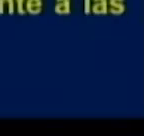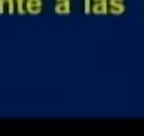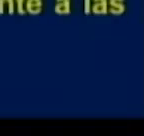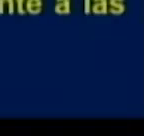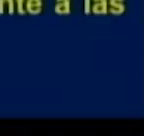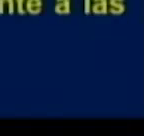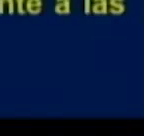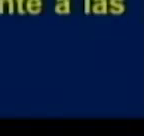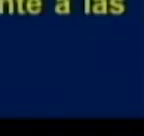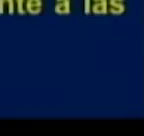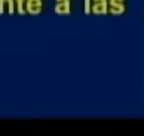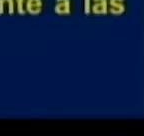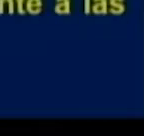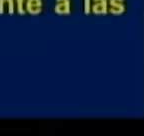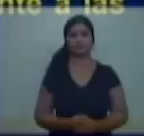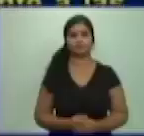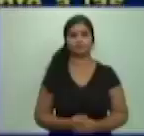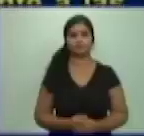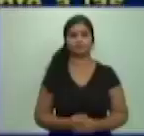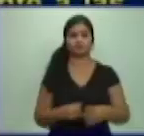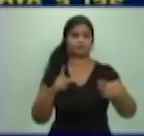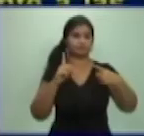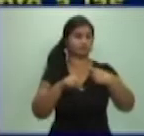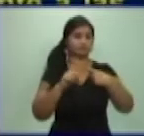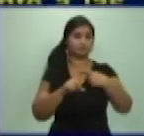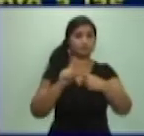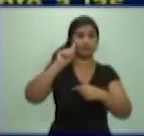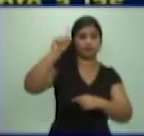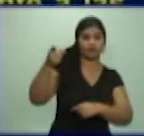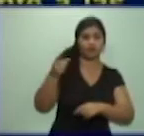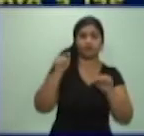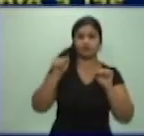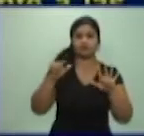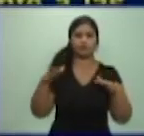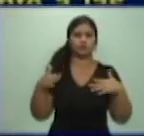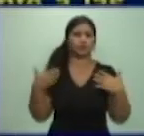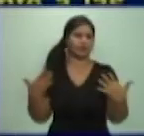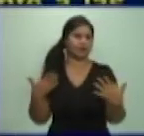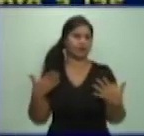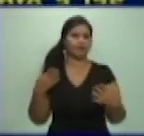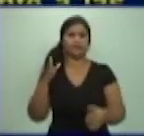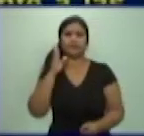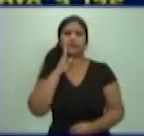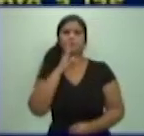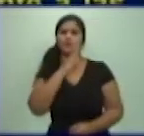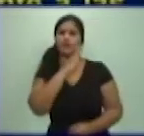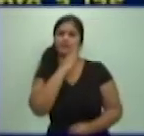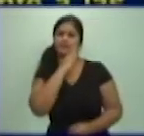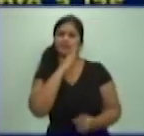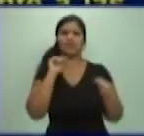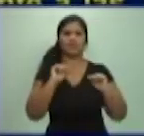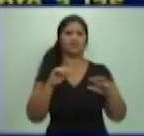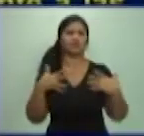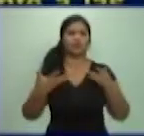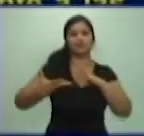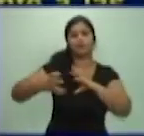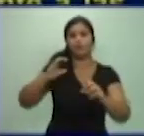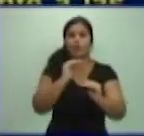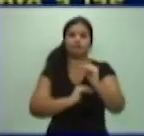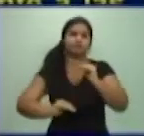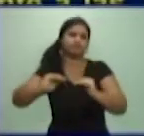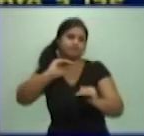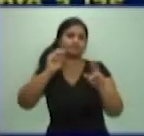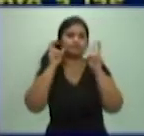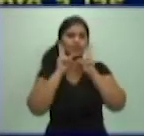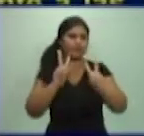Dice el primer inciso: la hipocresía y el oportunismo como medio para ascender en la escala social. ¿De